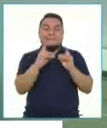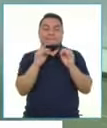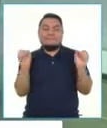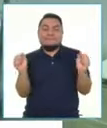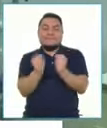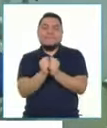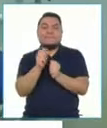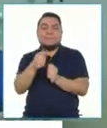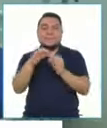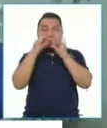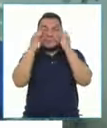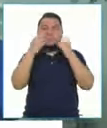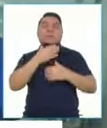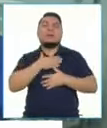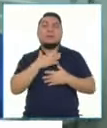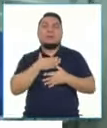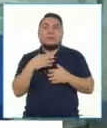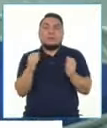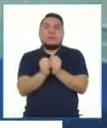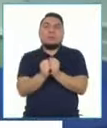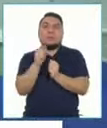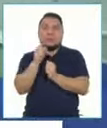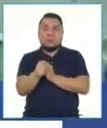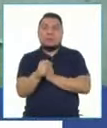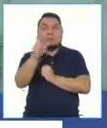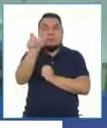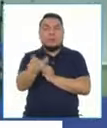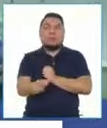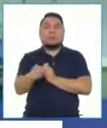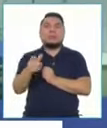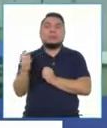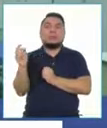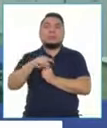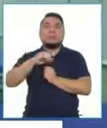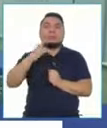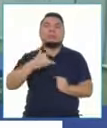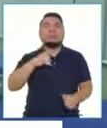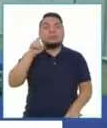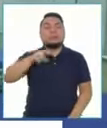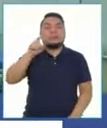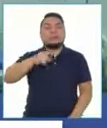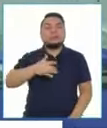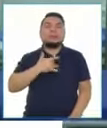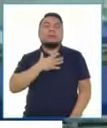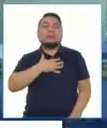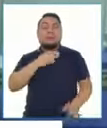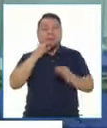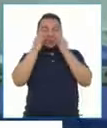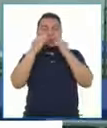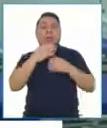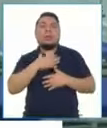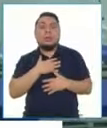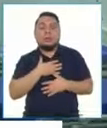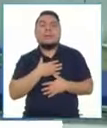concentrador de oxígeno para que el paciente que necesita tratamiento de oxigenoterapia